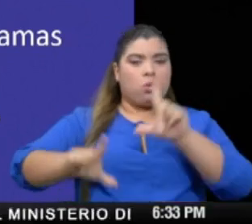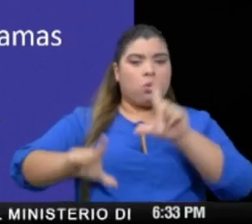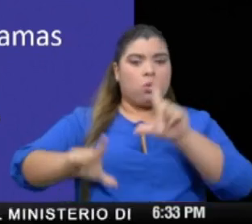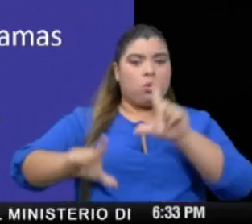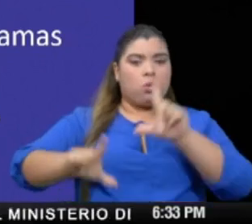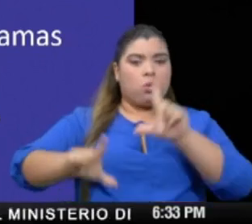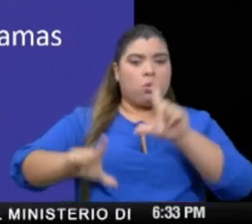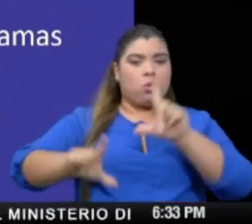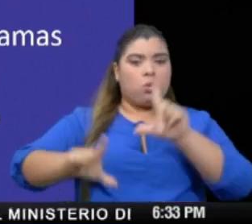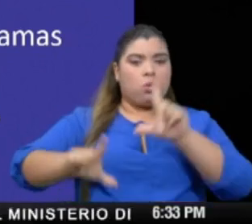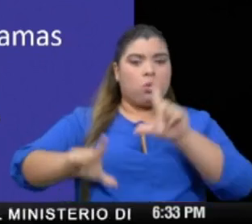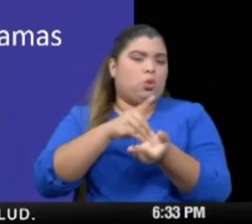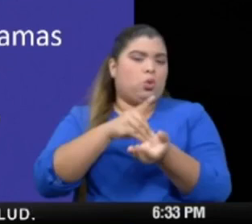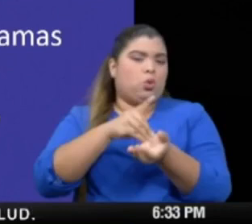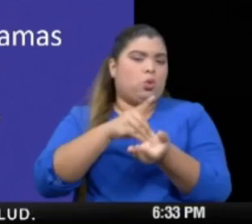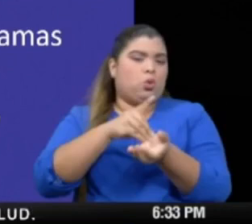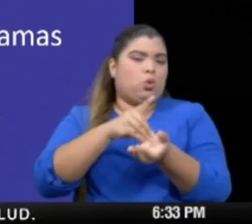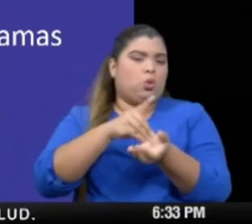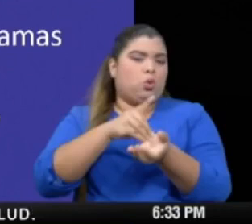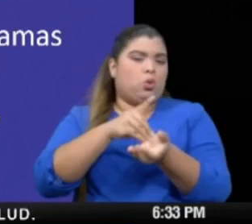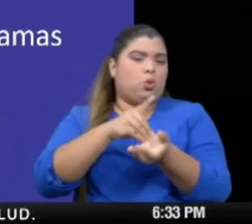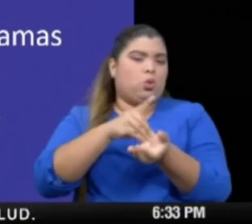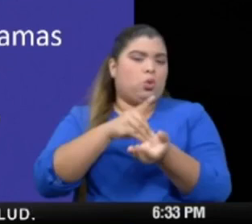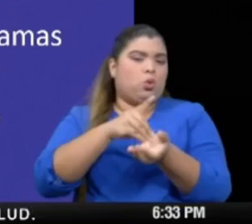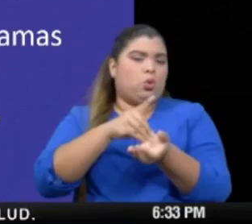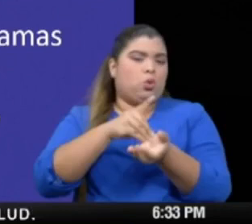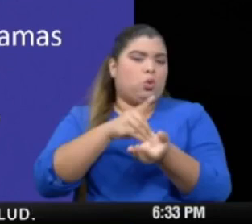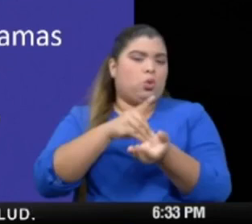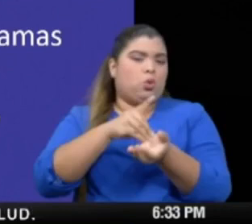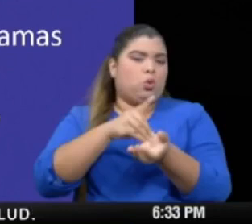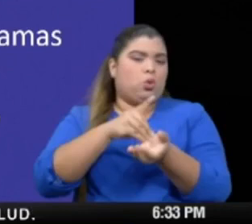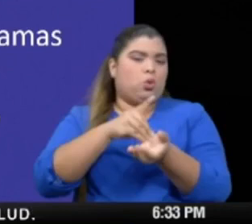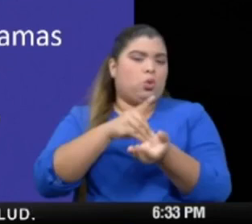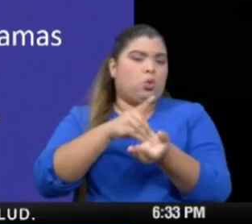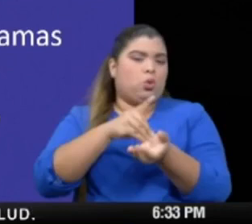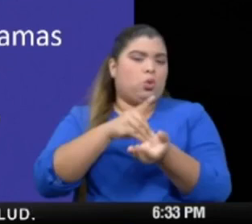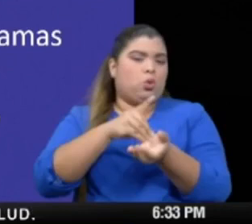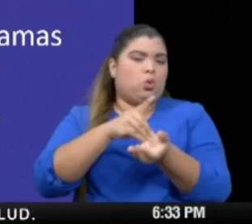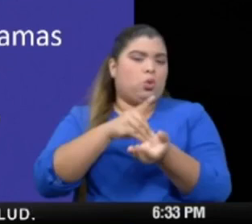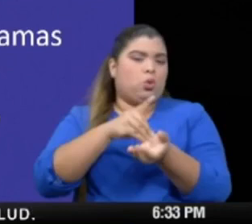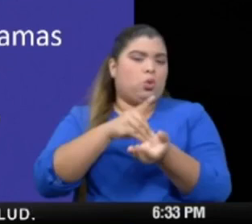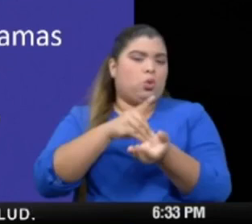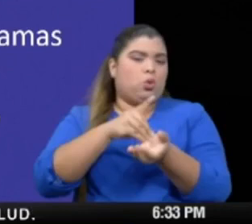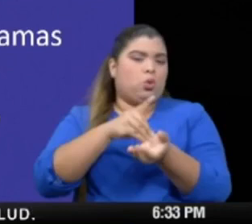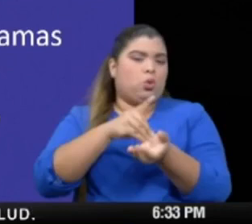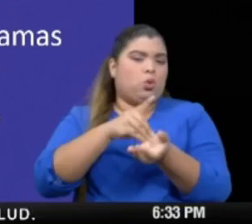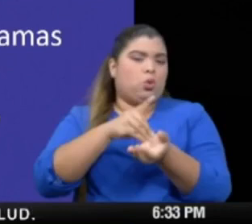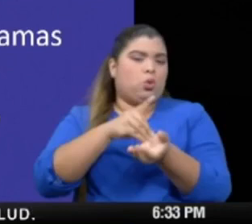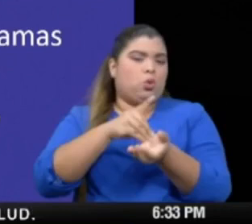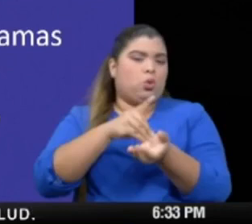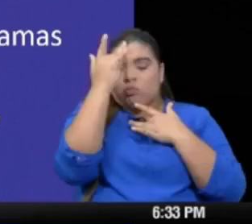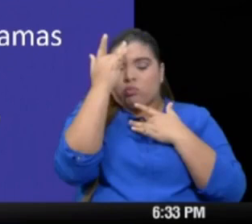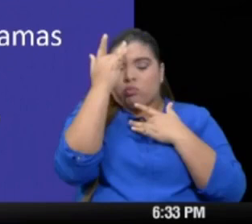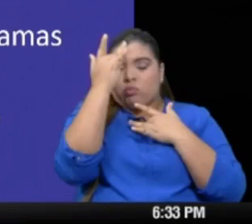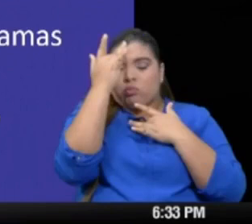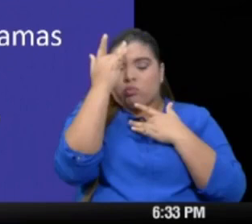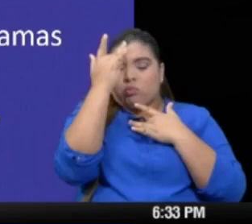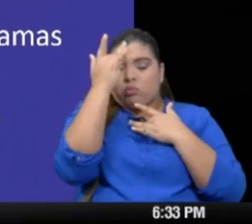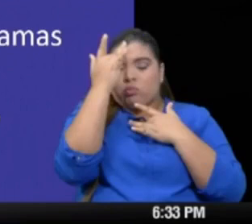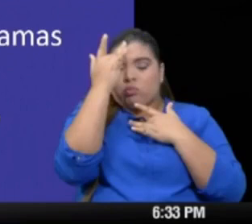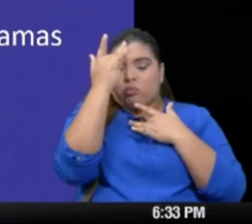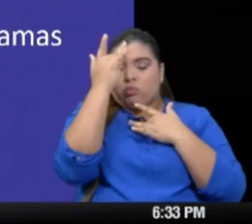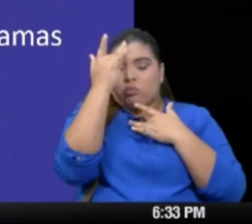resolvemos a los pacientes crónicos, tenemos que pensar también en aquellos pacientes que padecen COVID y que